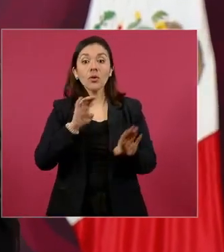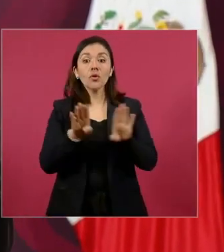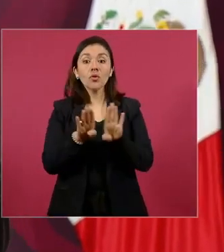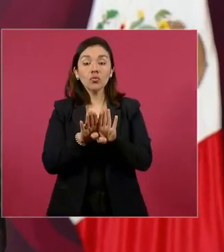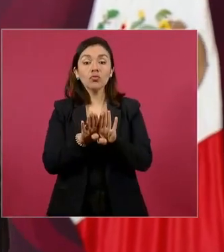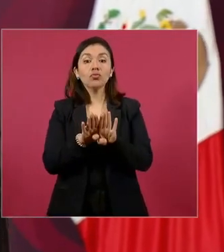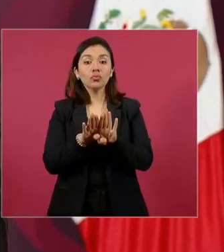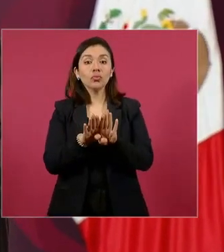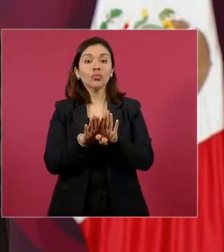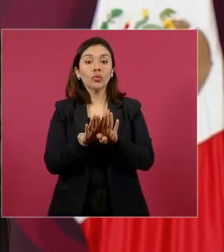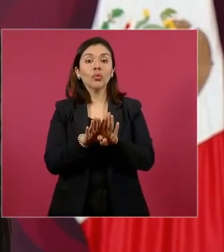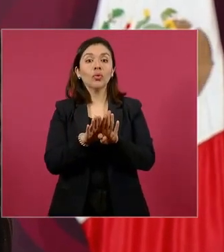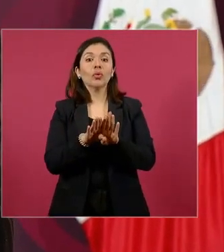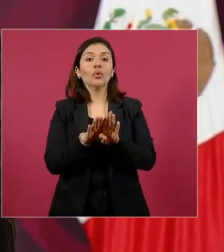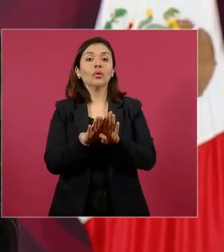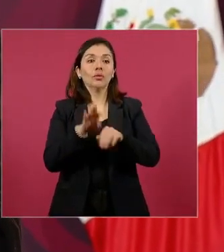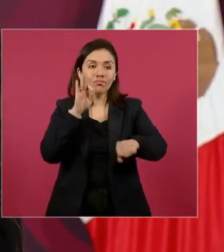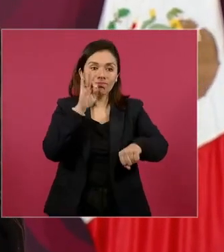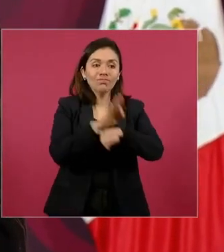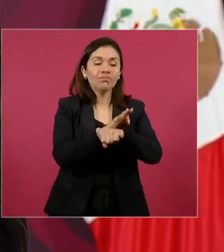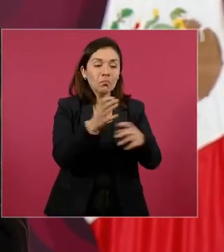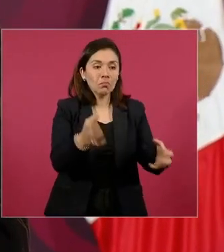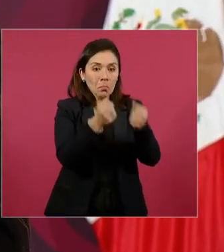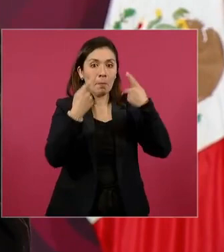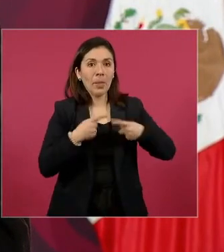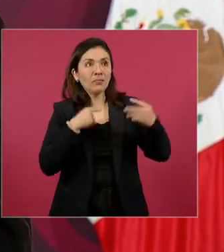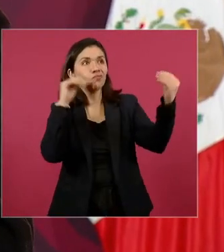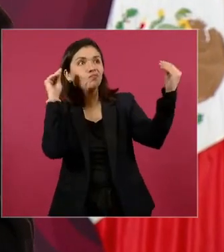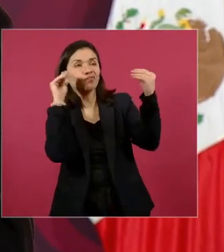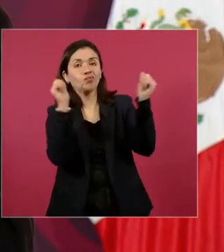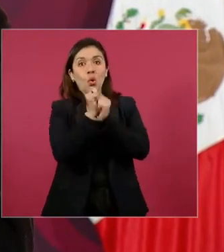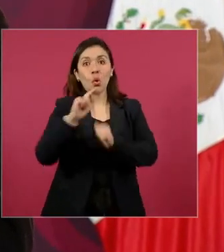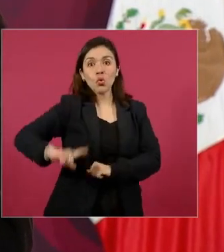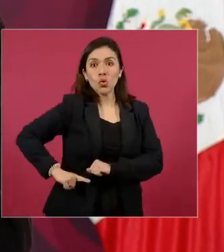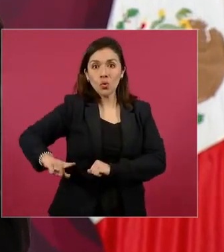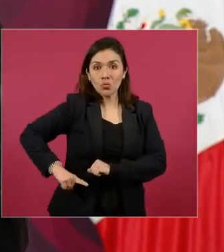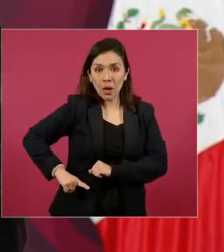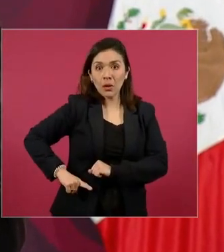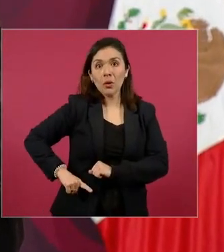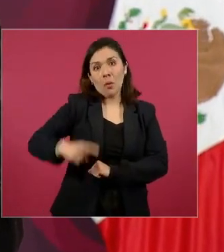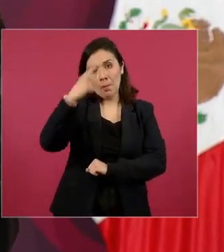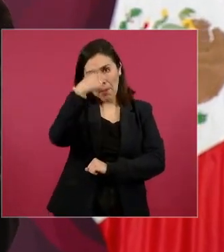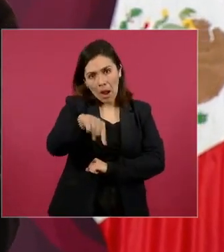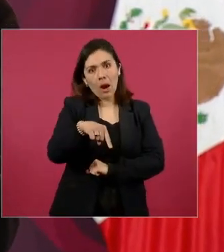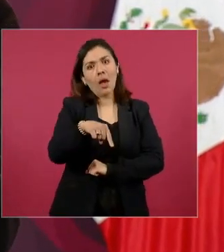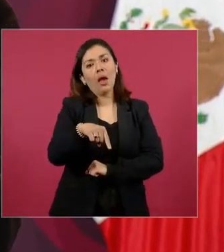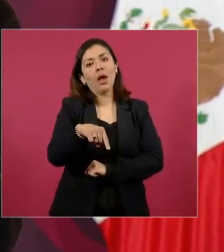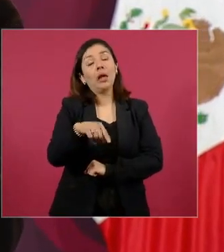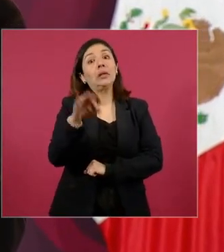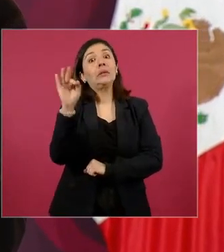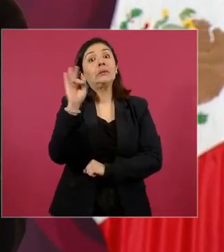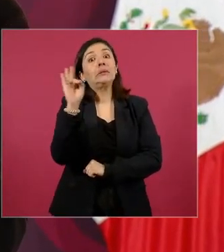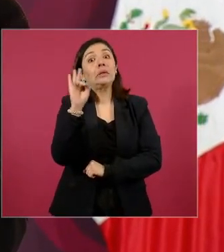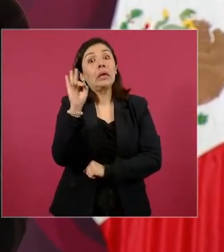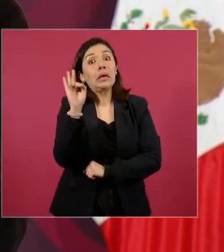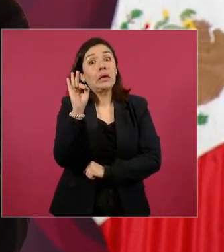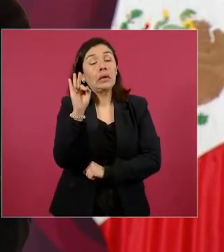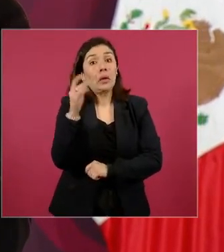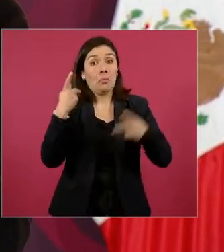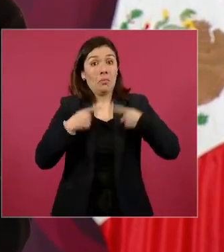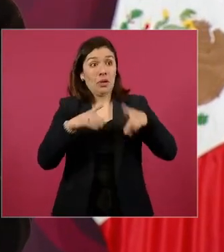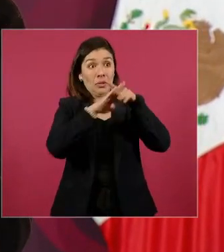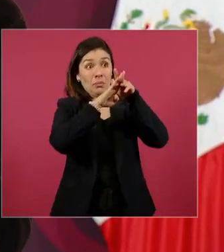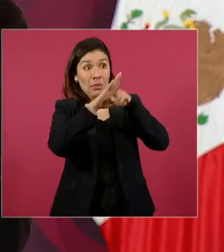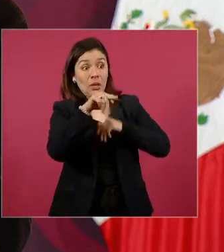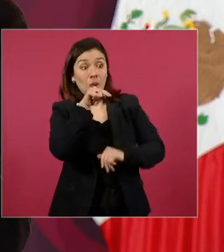rescates y hablar con los gobiernos que van a recibir, si quieren los